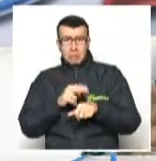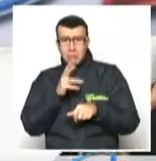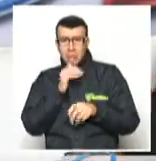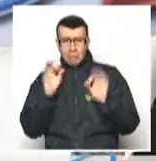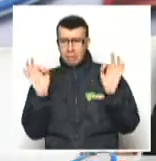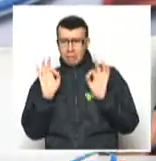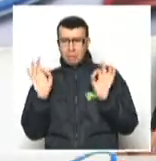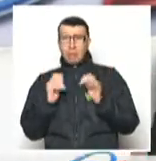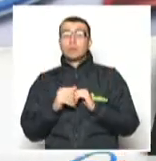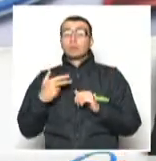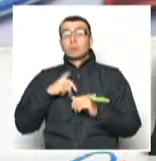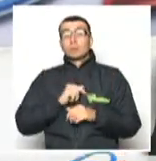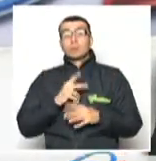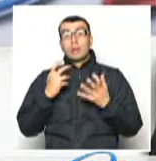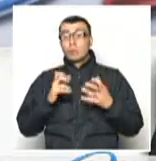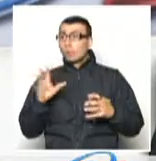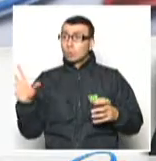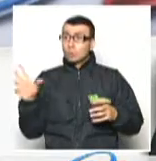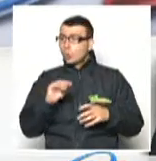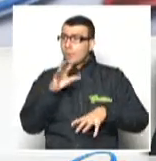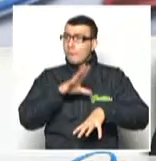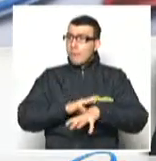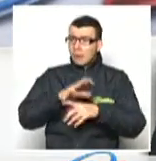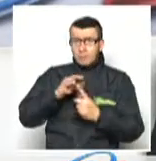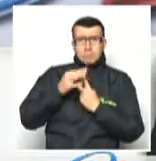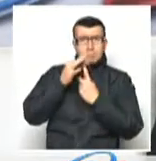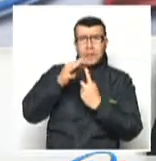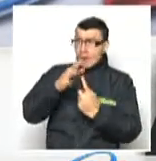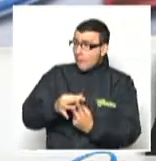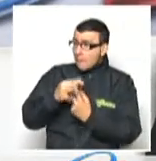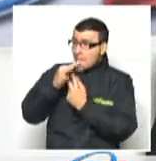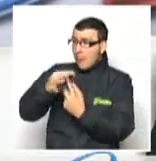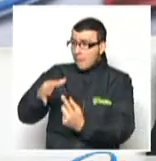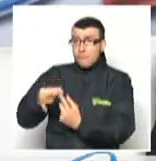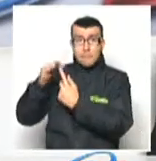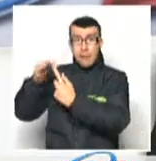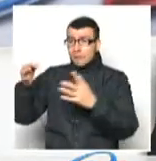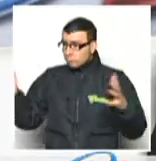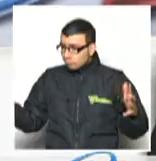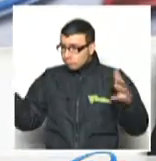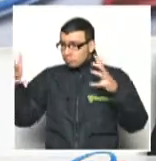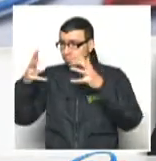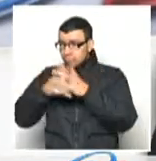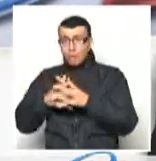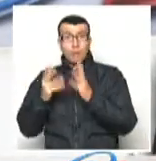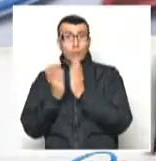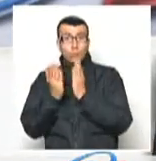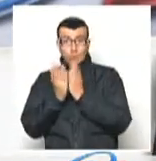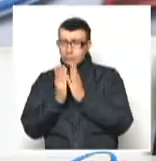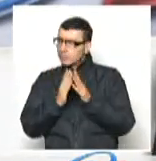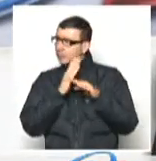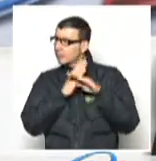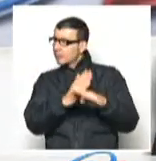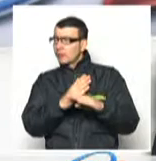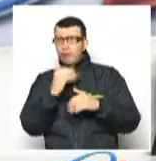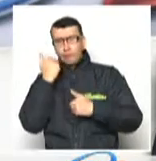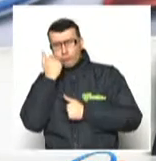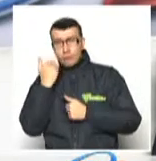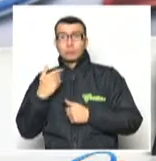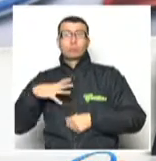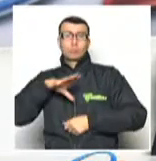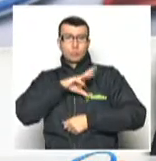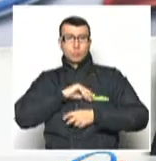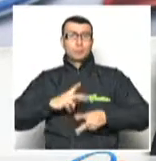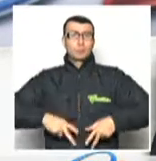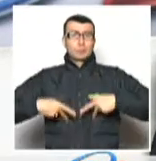quiere integrar a todos los especialistas de la medicina para hacer educación y prevención en salud, para mejorar nuestras condiciones de